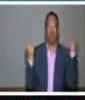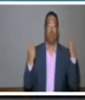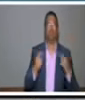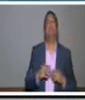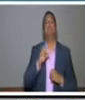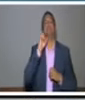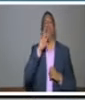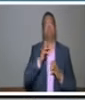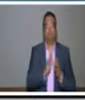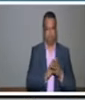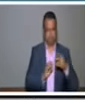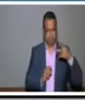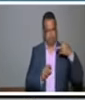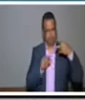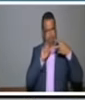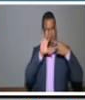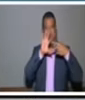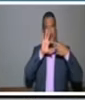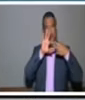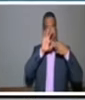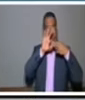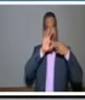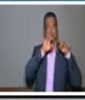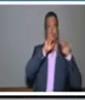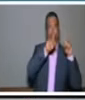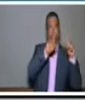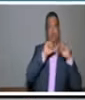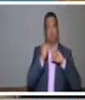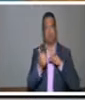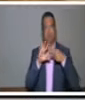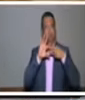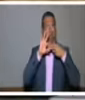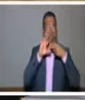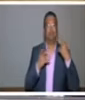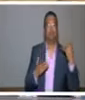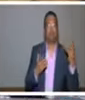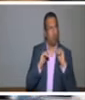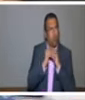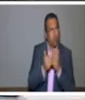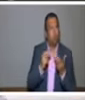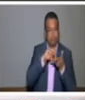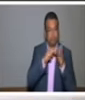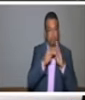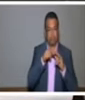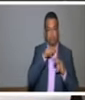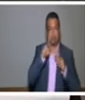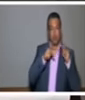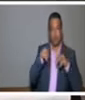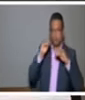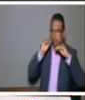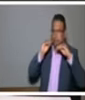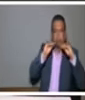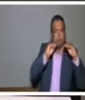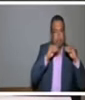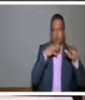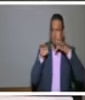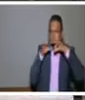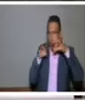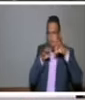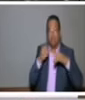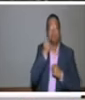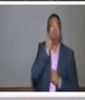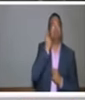educación. La principal forma de trabajar con la conservación de nuestros recursos naturales es estar educados sobre que este es el principal activo de nuestro